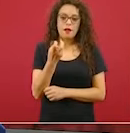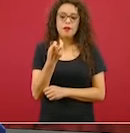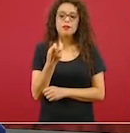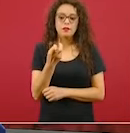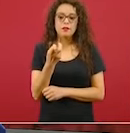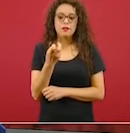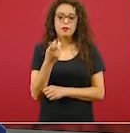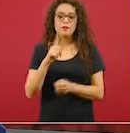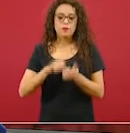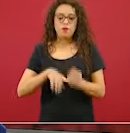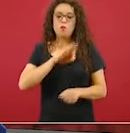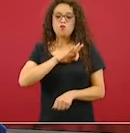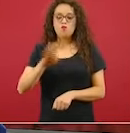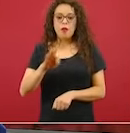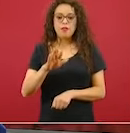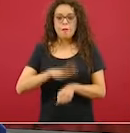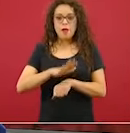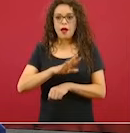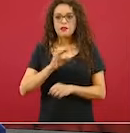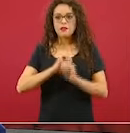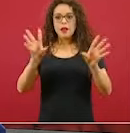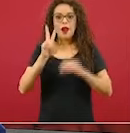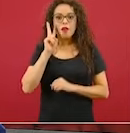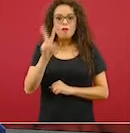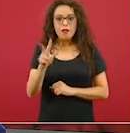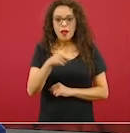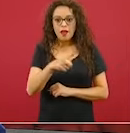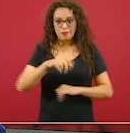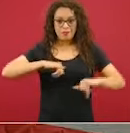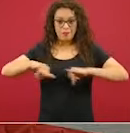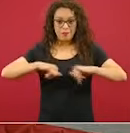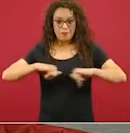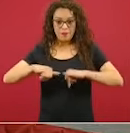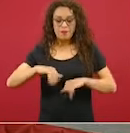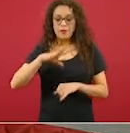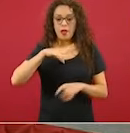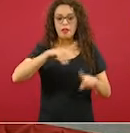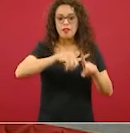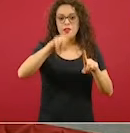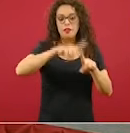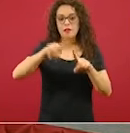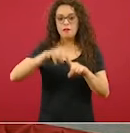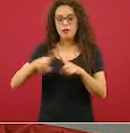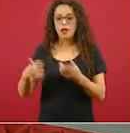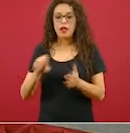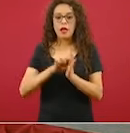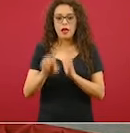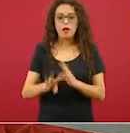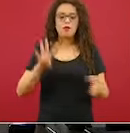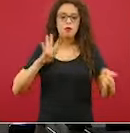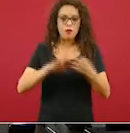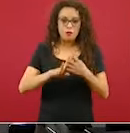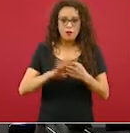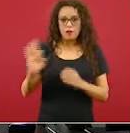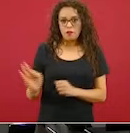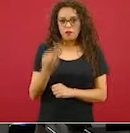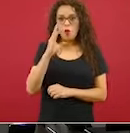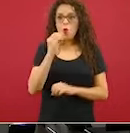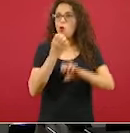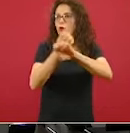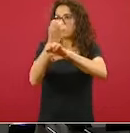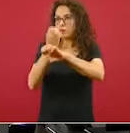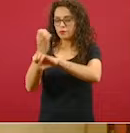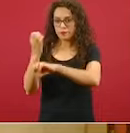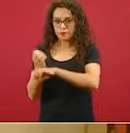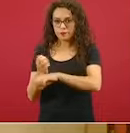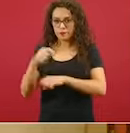poder detectar los brotes que se pueden dar en los diferentes reclusorios, tanto federales como estatales